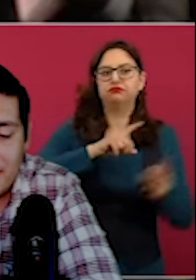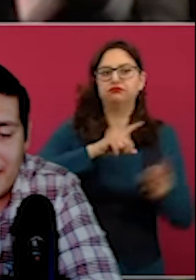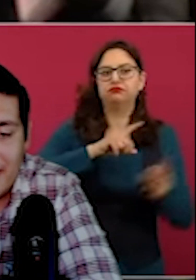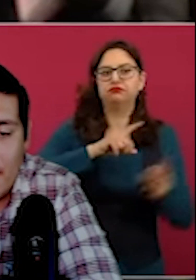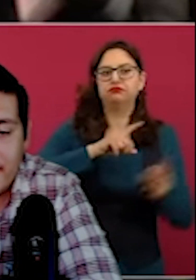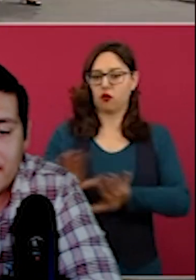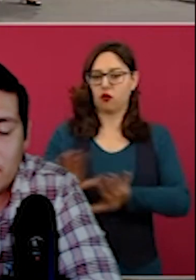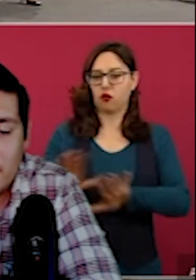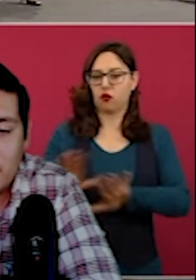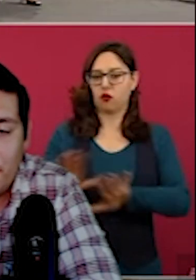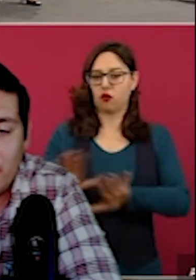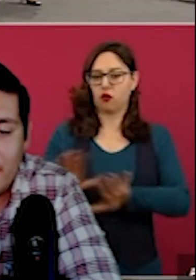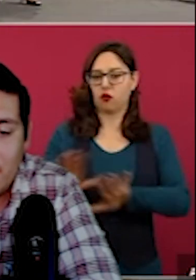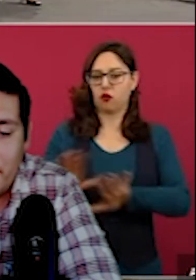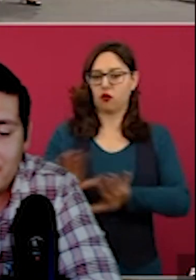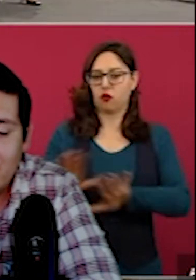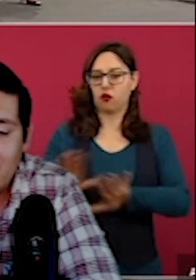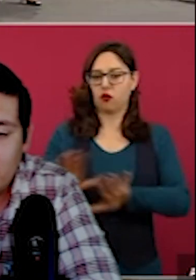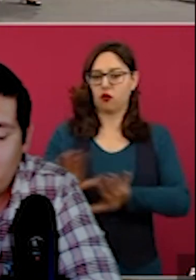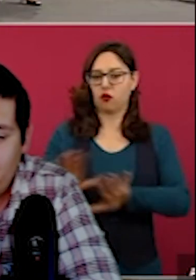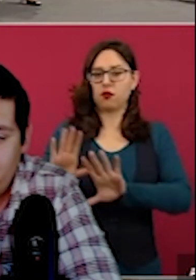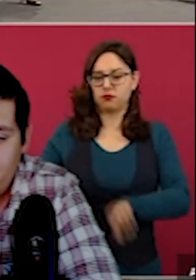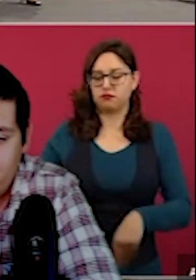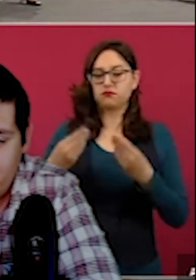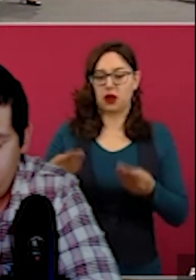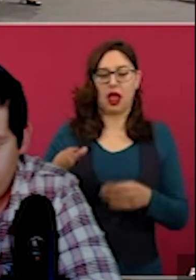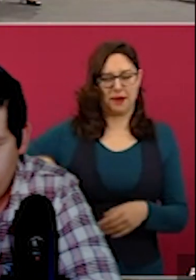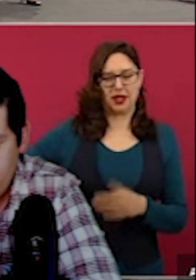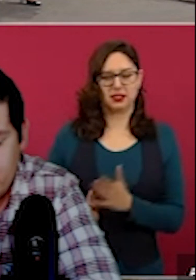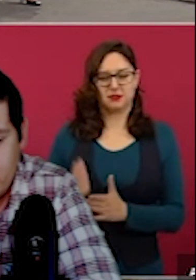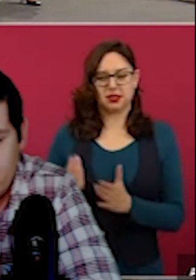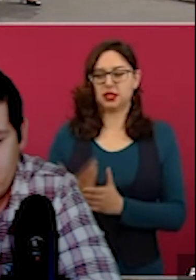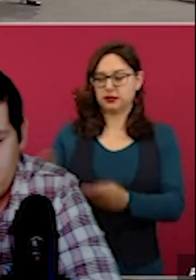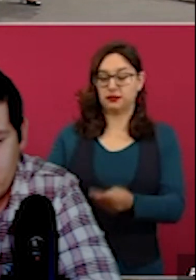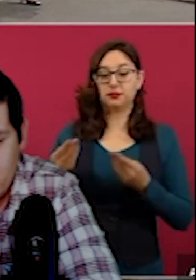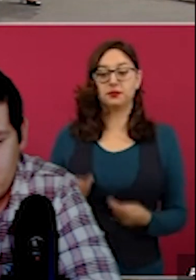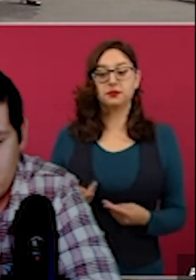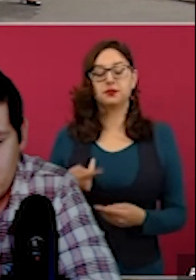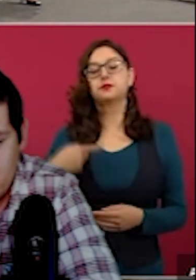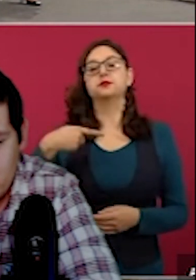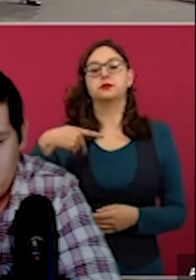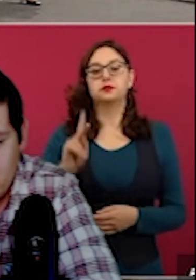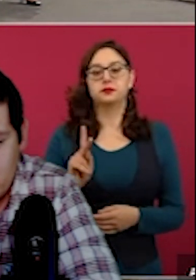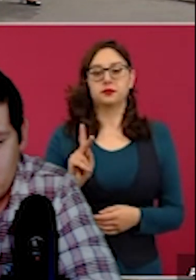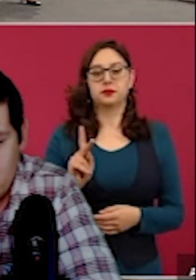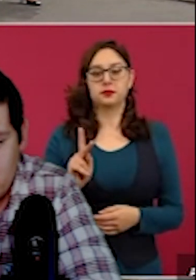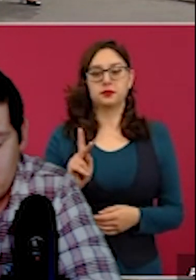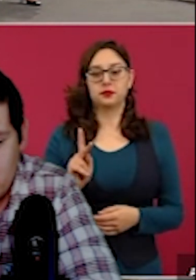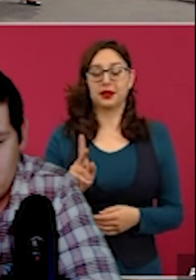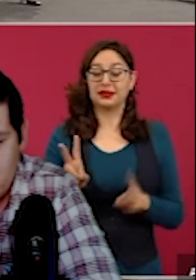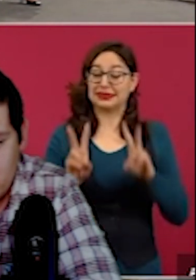hizo al presidente, y ahora sí escuchemos qué fue lo que dijo el presidente Andrés Manuel. Mañana, pero como teníamos esto importantísimo